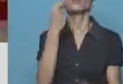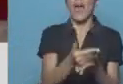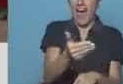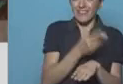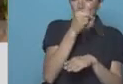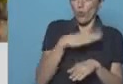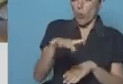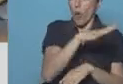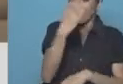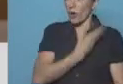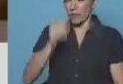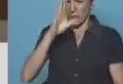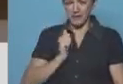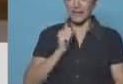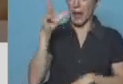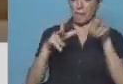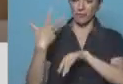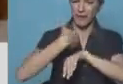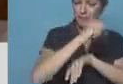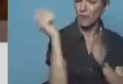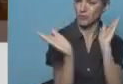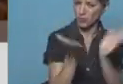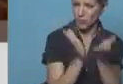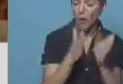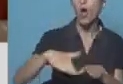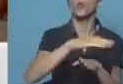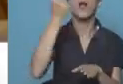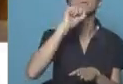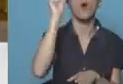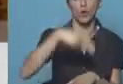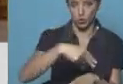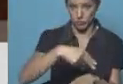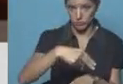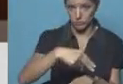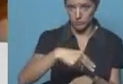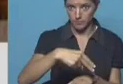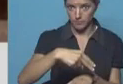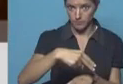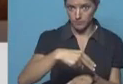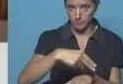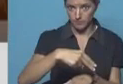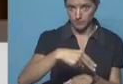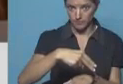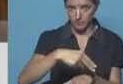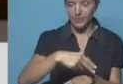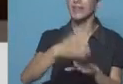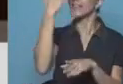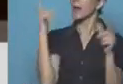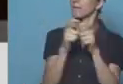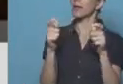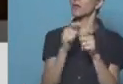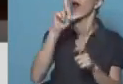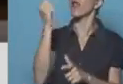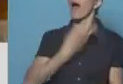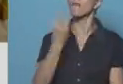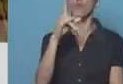concentración durante la dictadura que en la localidad de Morón, provincia de Buenos Aires, que se inmortalizó en aquella famosa película de La Fuga, ¿no?, de